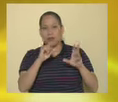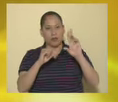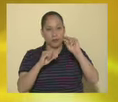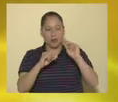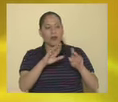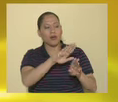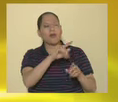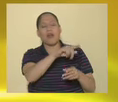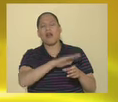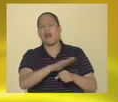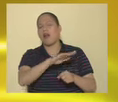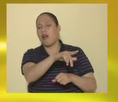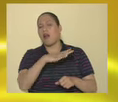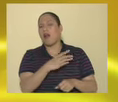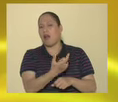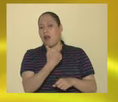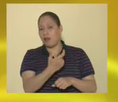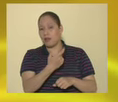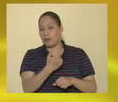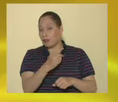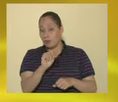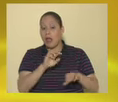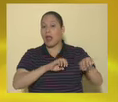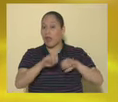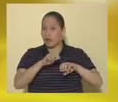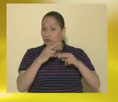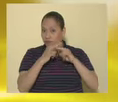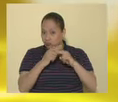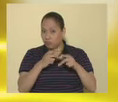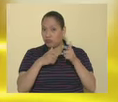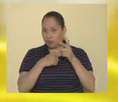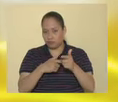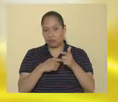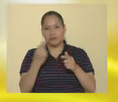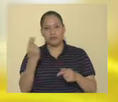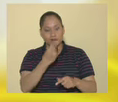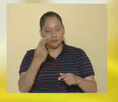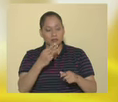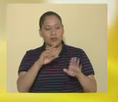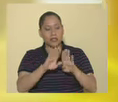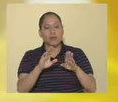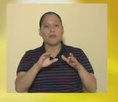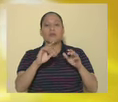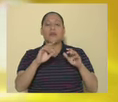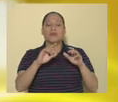o sea, en una empresa, para que subsista, debe de haber un consejo,